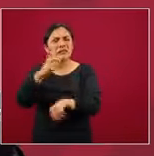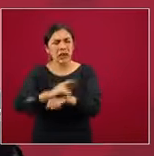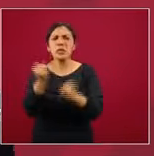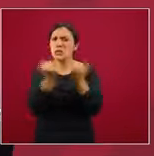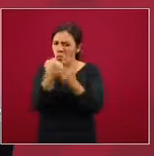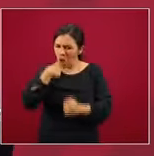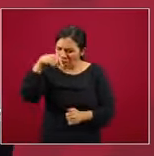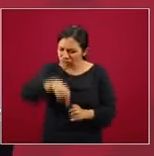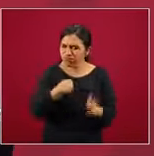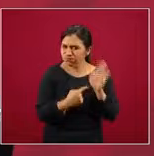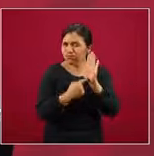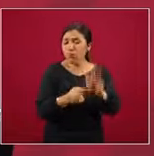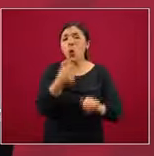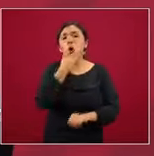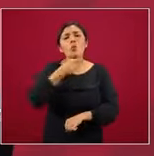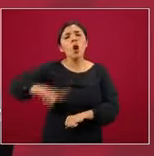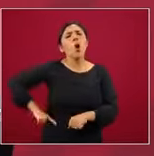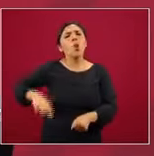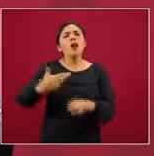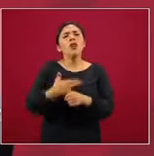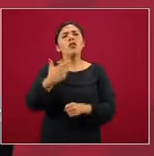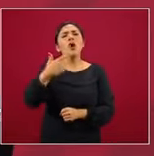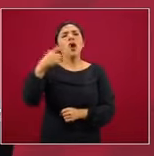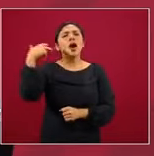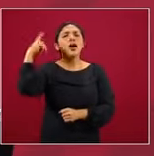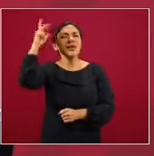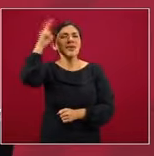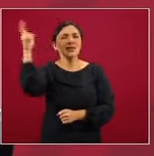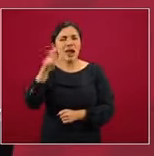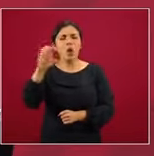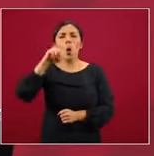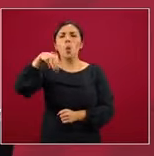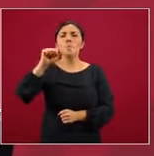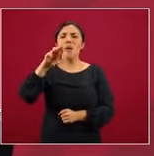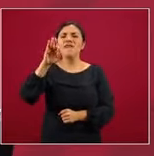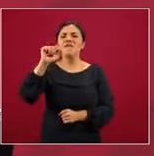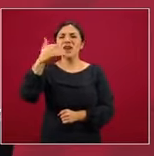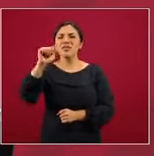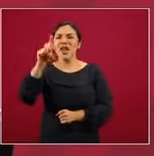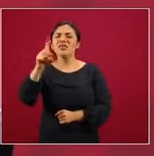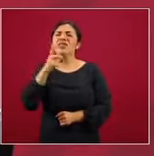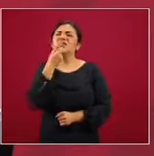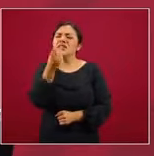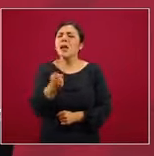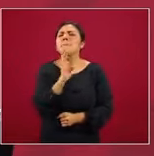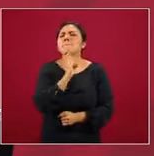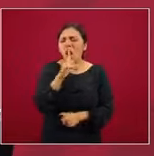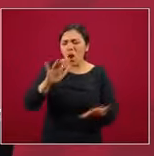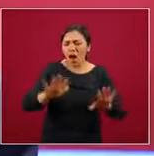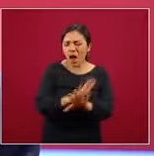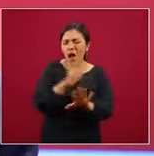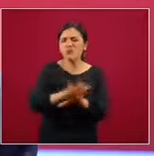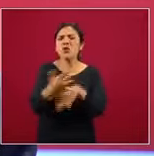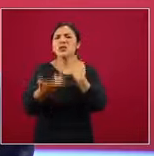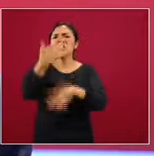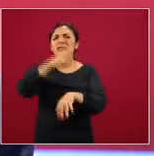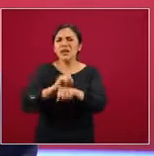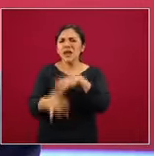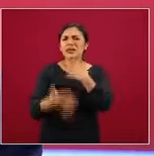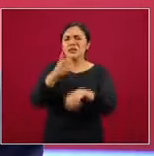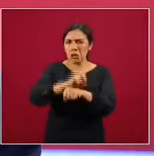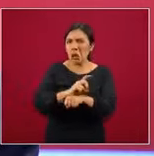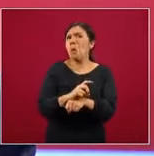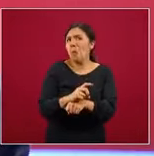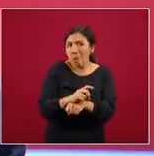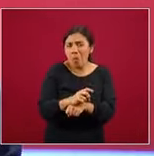comentado aquí. El gobernador Omar Fayad de Hidalgo propuso que lo actualizáramos cada 15 días. Se sumó a